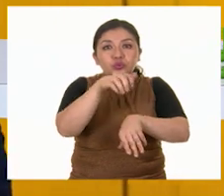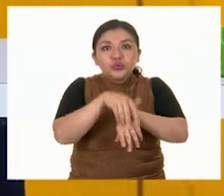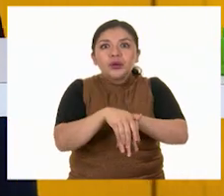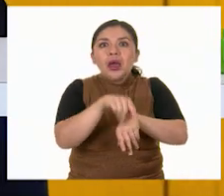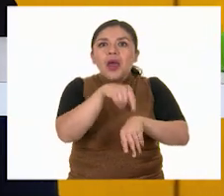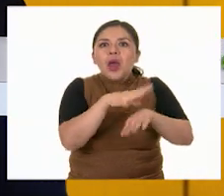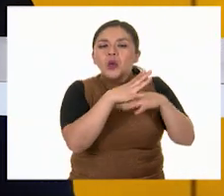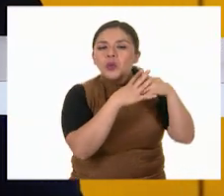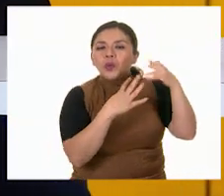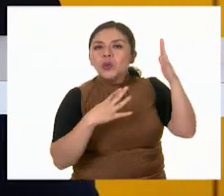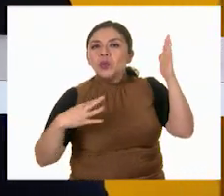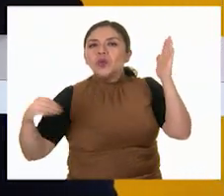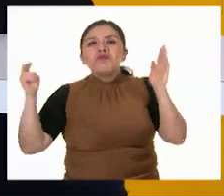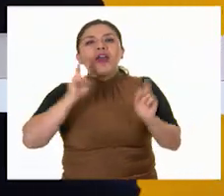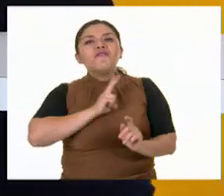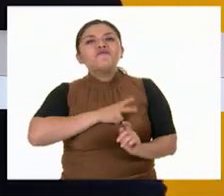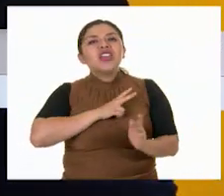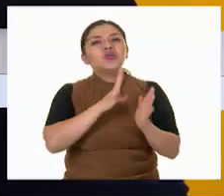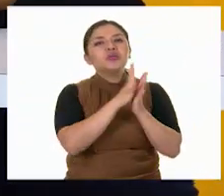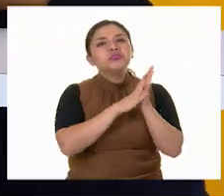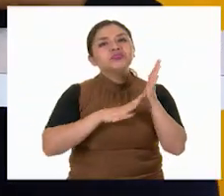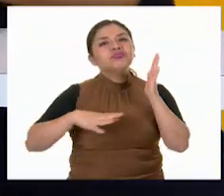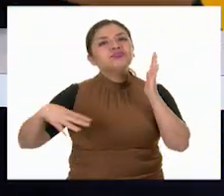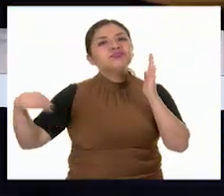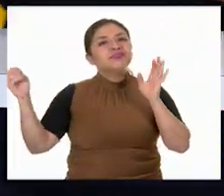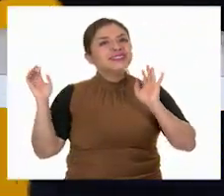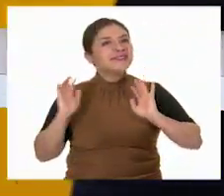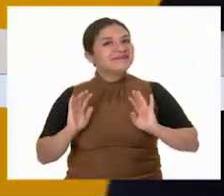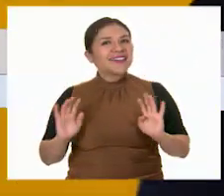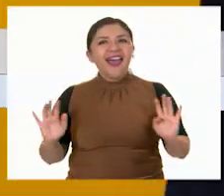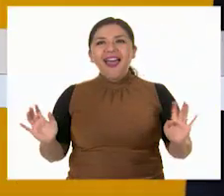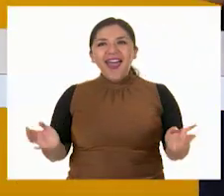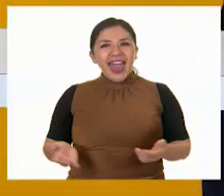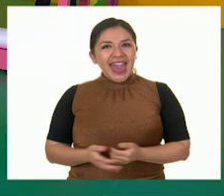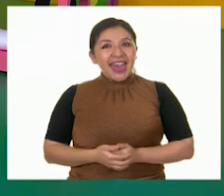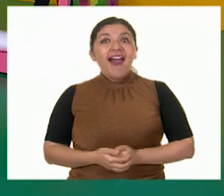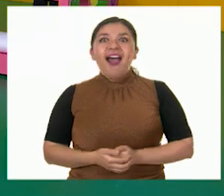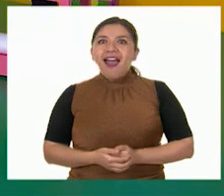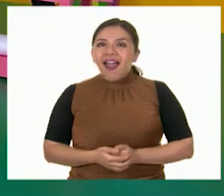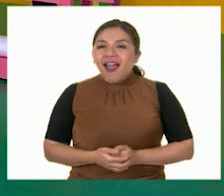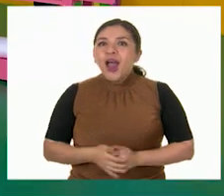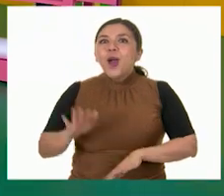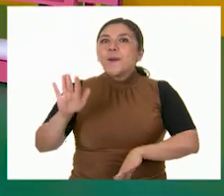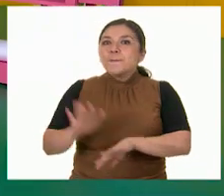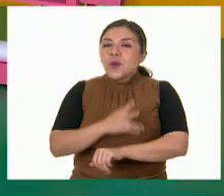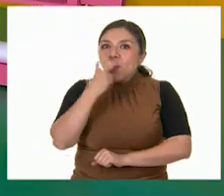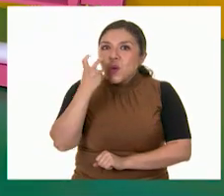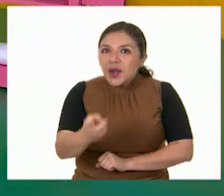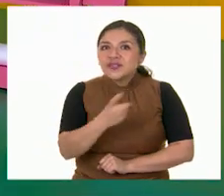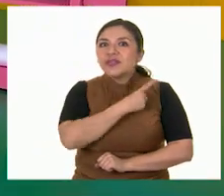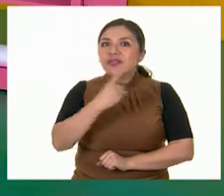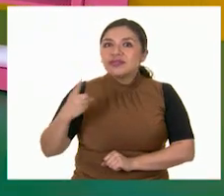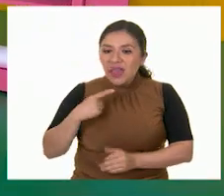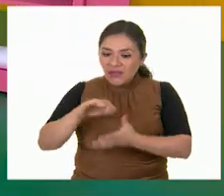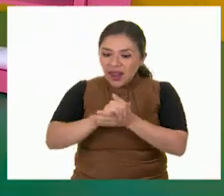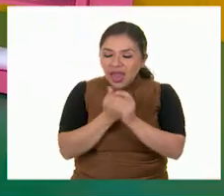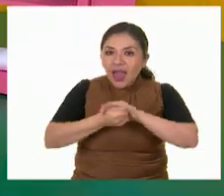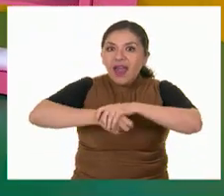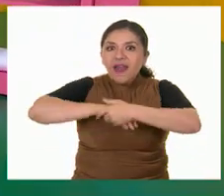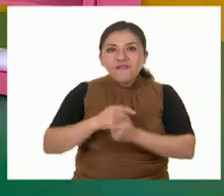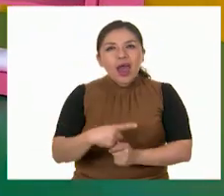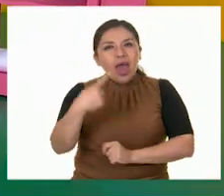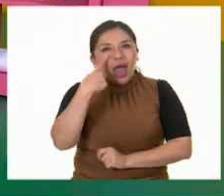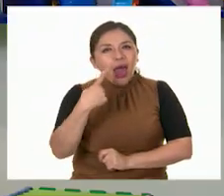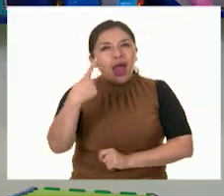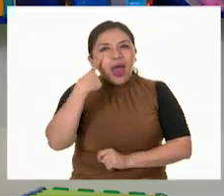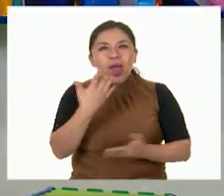¡Adiós, cochino virus! ¡Y se lo llevan! Vaya, por eso nos lavamos las manos contando